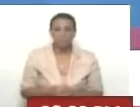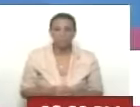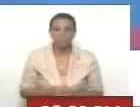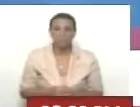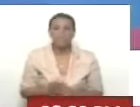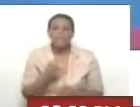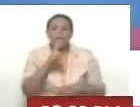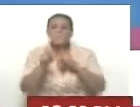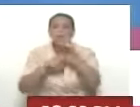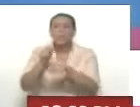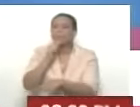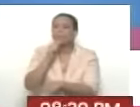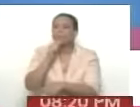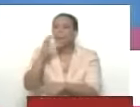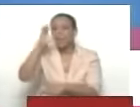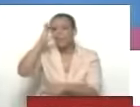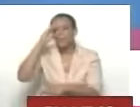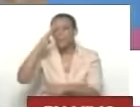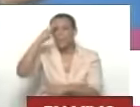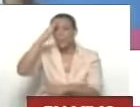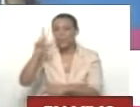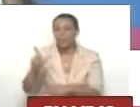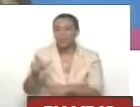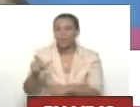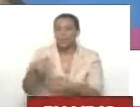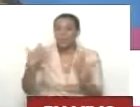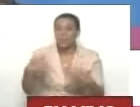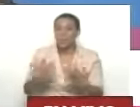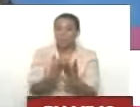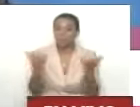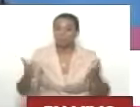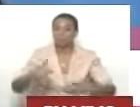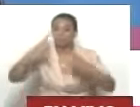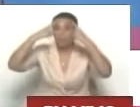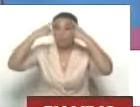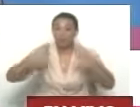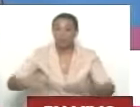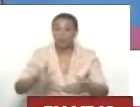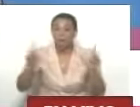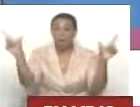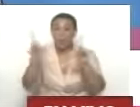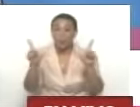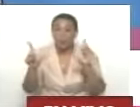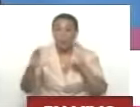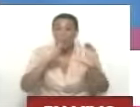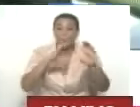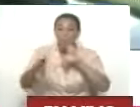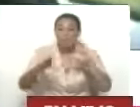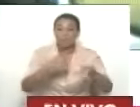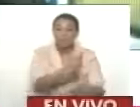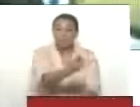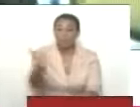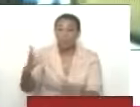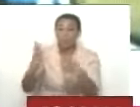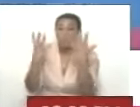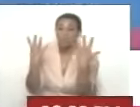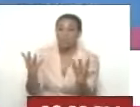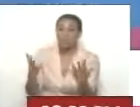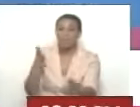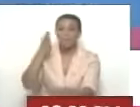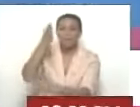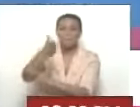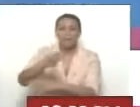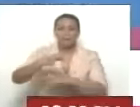¿quién fue que me hizo la pregunta? Boris. Aquí lo que tenemos puros grandes ligas, compadre. ¿Ah? Estos se van para el campeonato